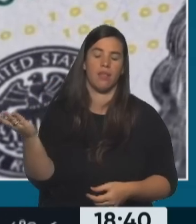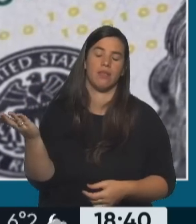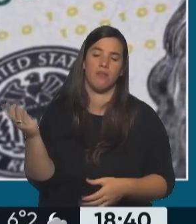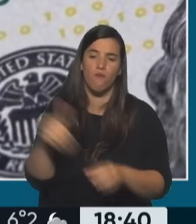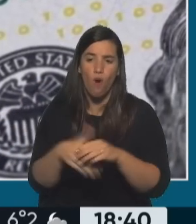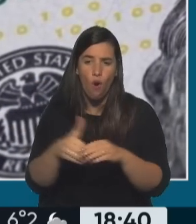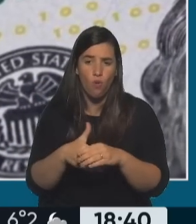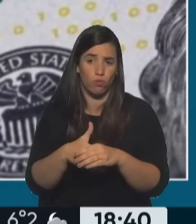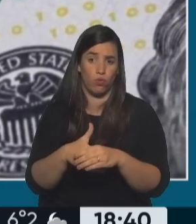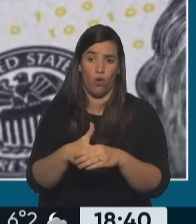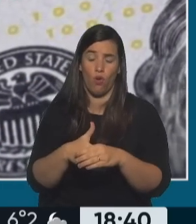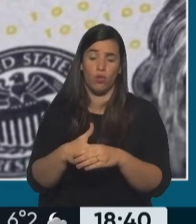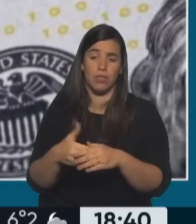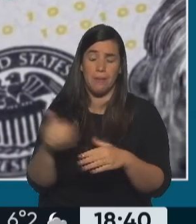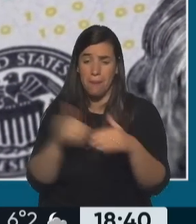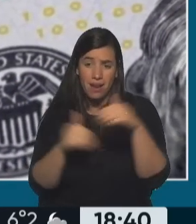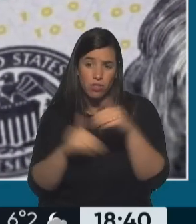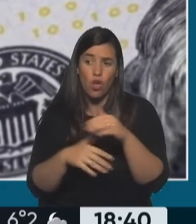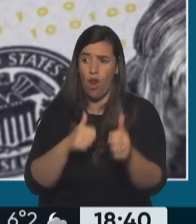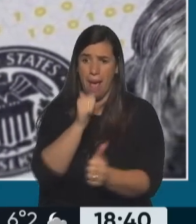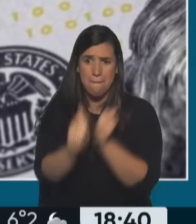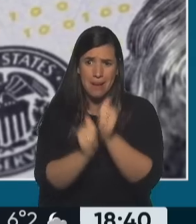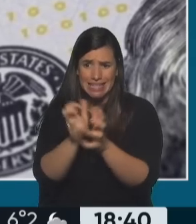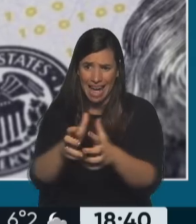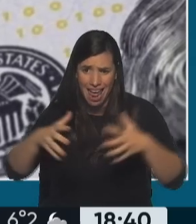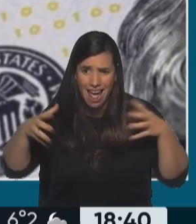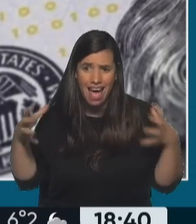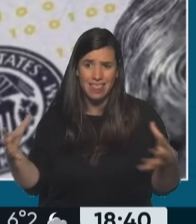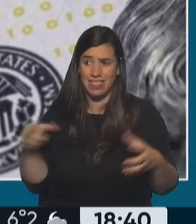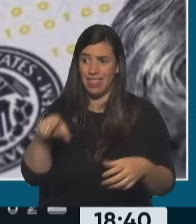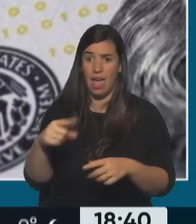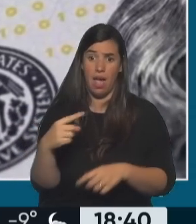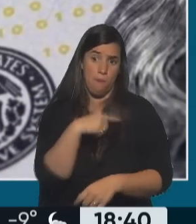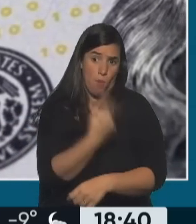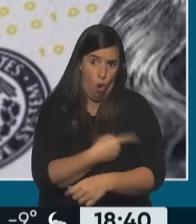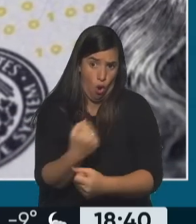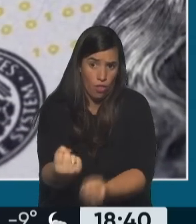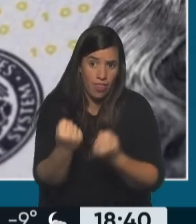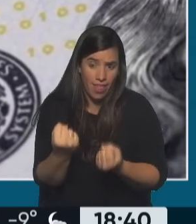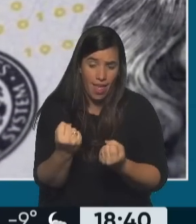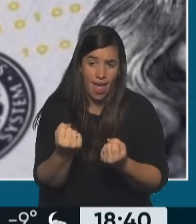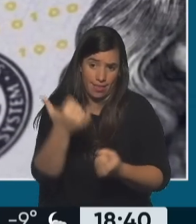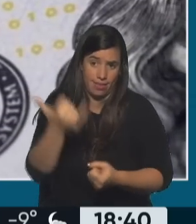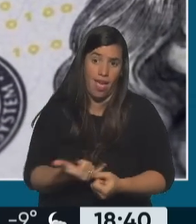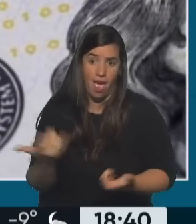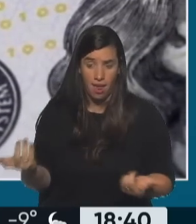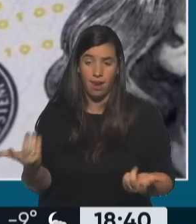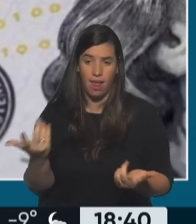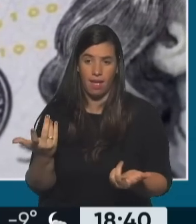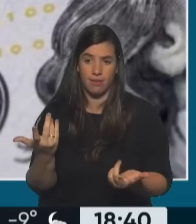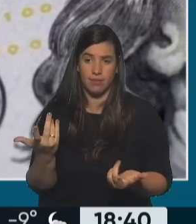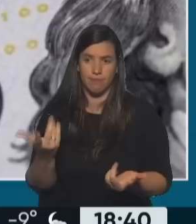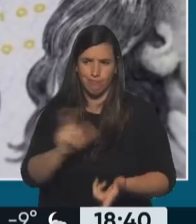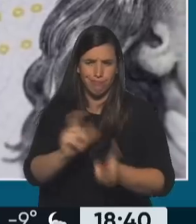seguro, empresas, grandes empresas, que son los que tienen ese poder de renovarte o no renovarte, de rolearte o no